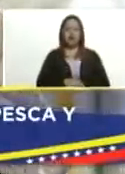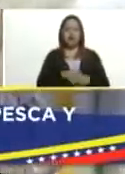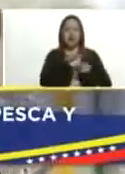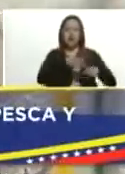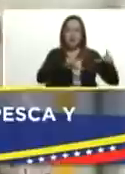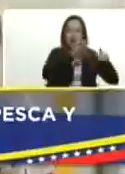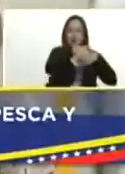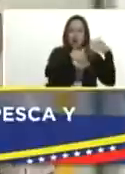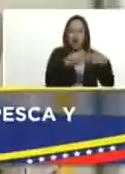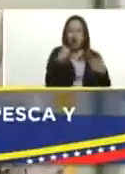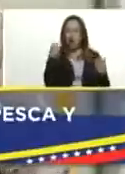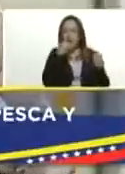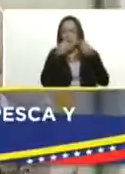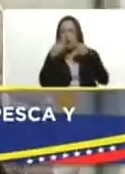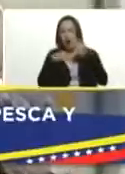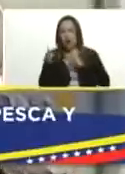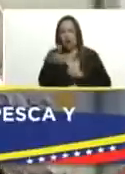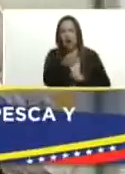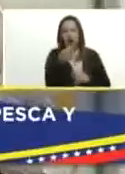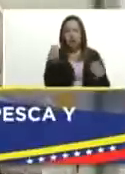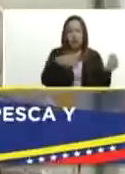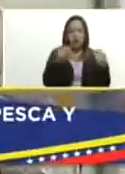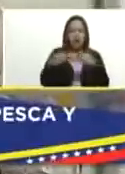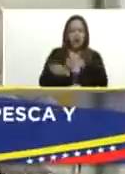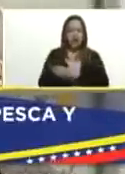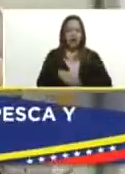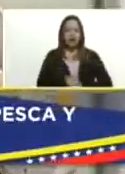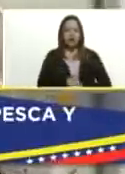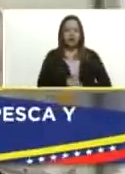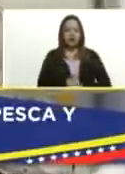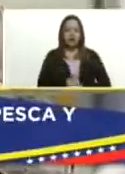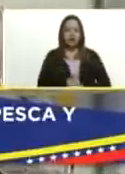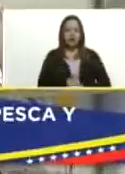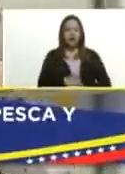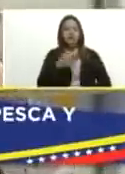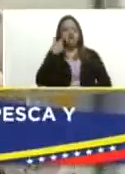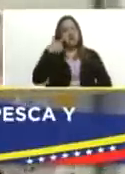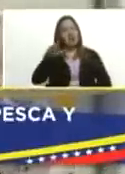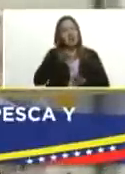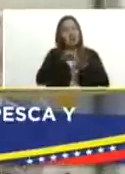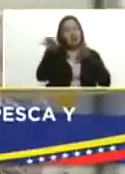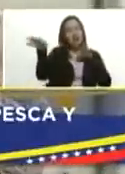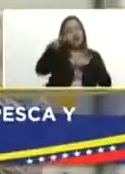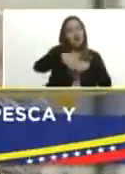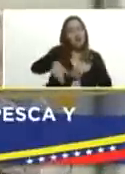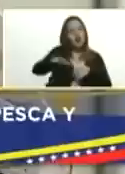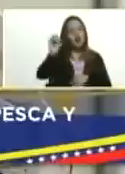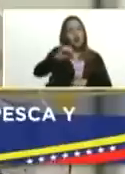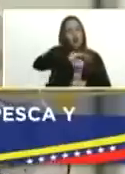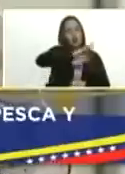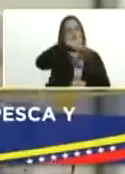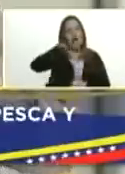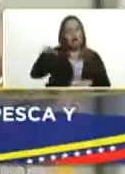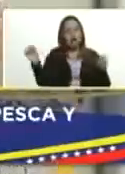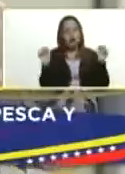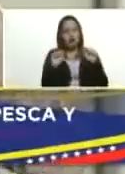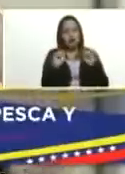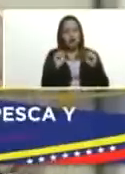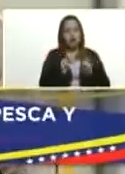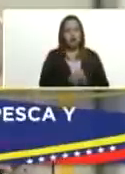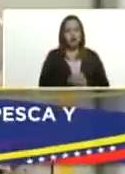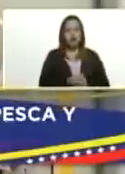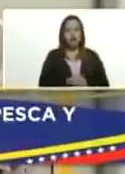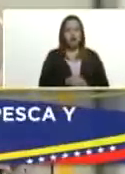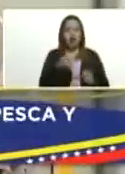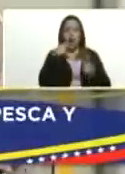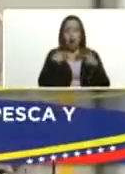se come mucho más pescado que en la zona quizás del llano, de los Andes, y que en otras